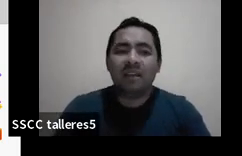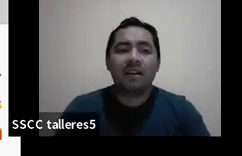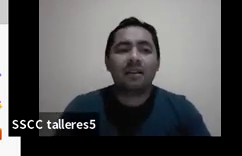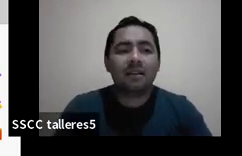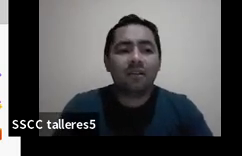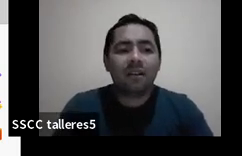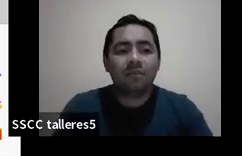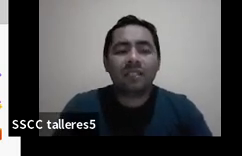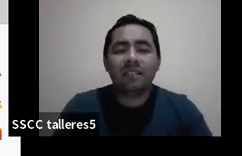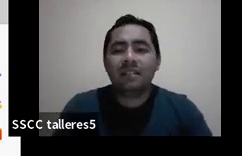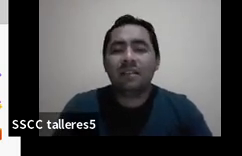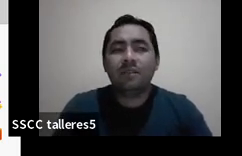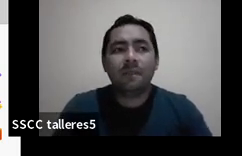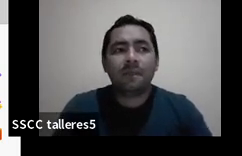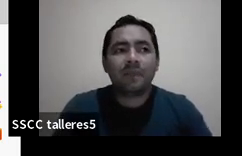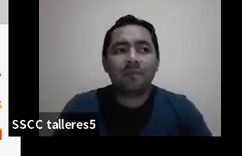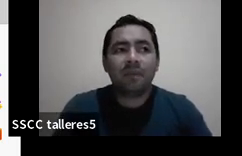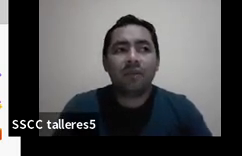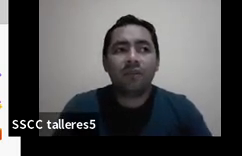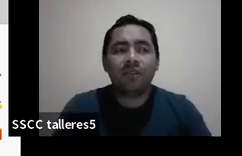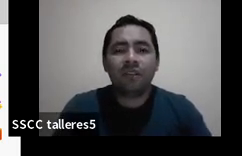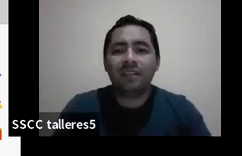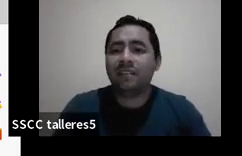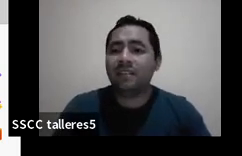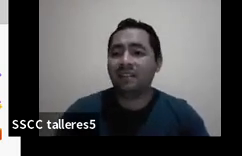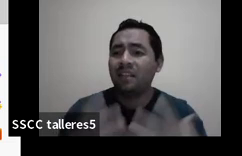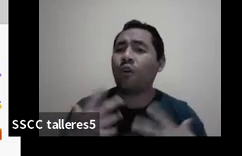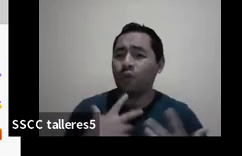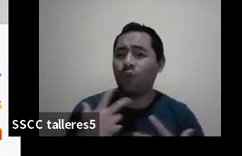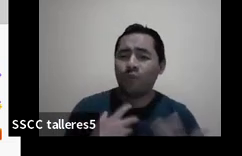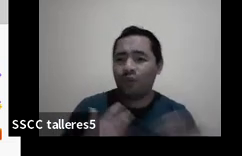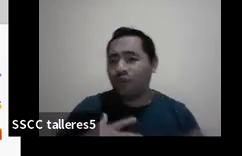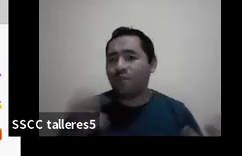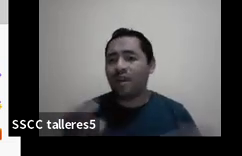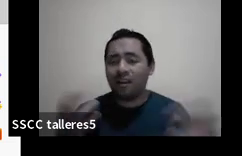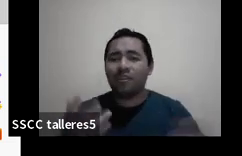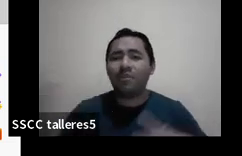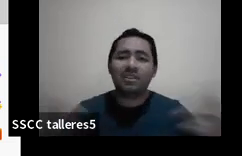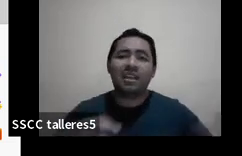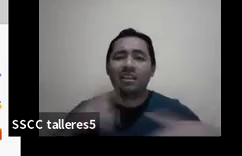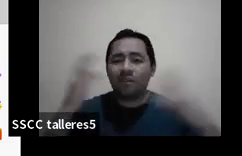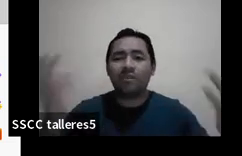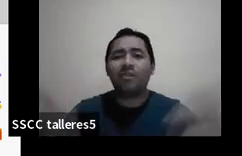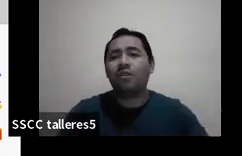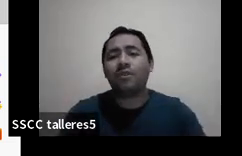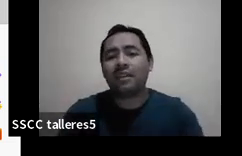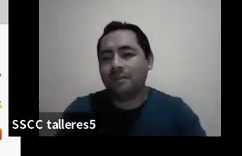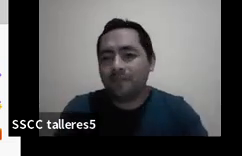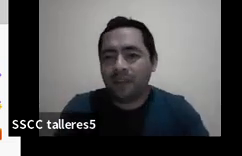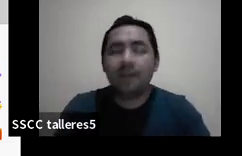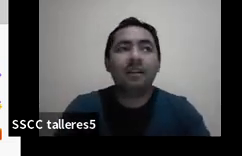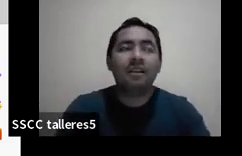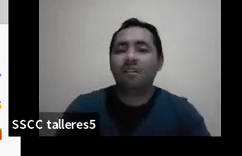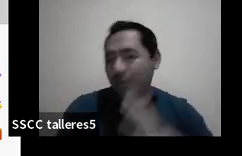pueda adivinar lo que tú estás diciendo, pero quizás te sentiste corto, ¿no? Un poquito como, ay, no sé cómo decir esto, cómo le digo lo otro y